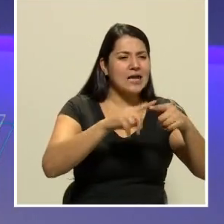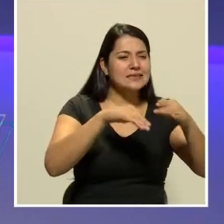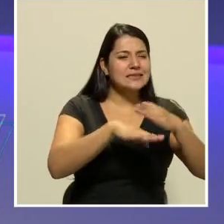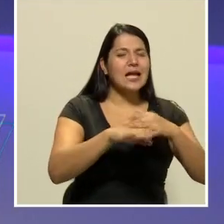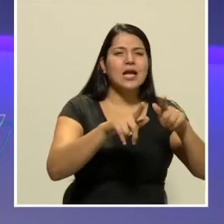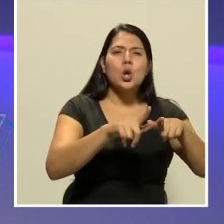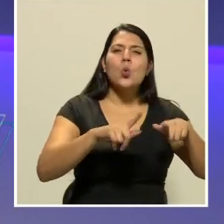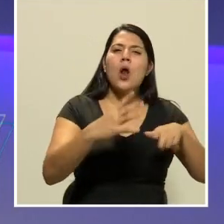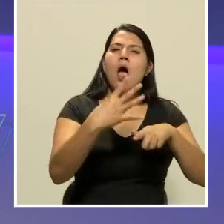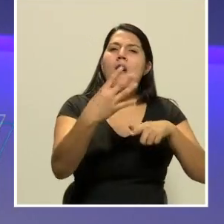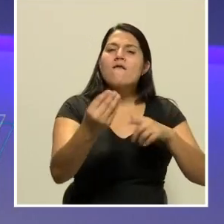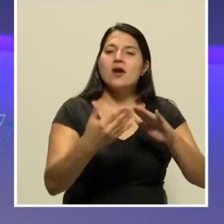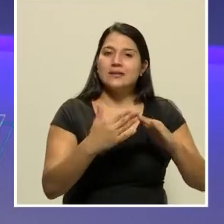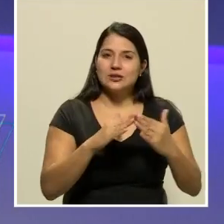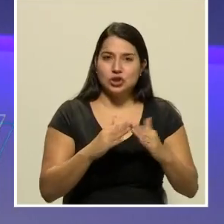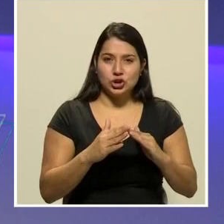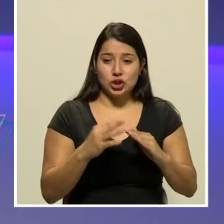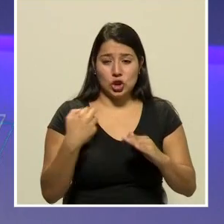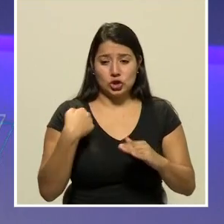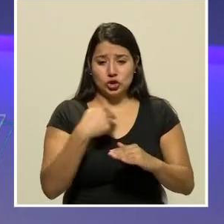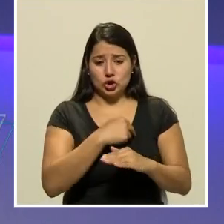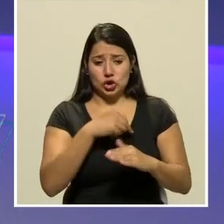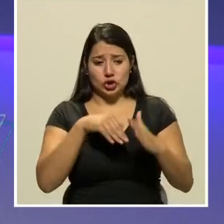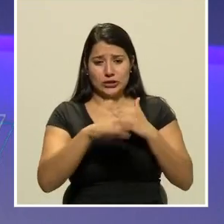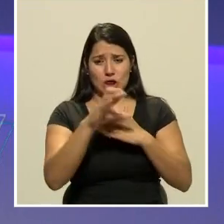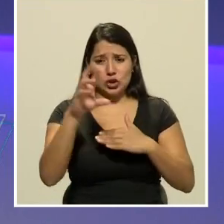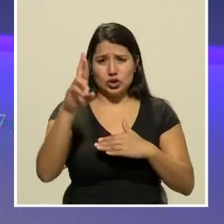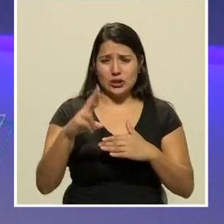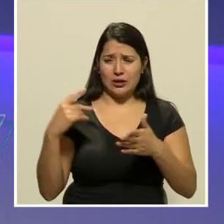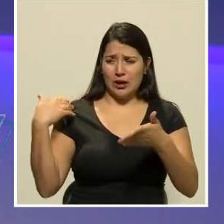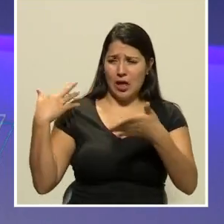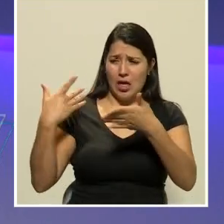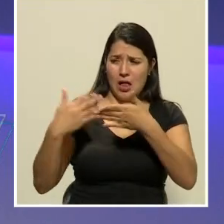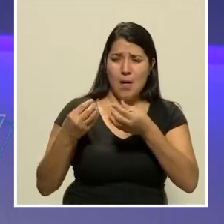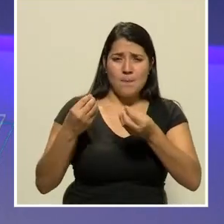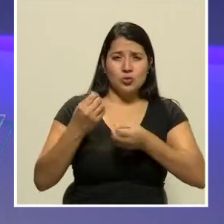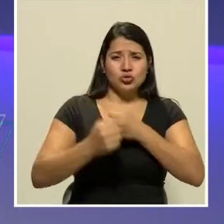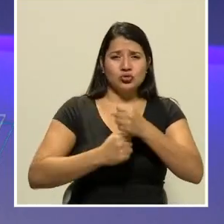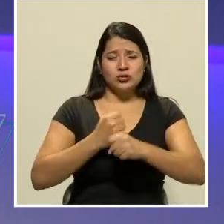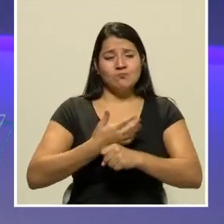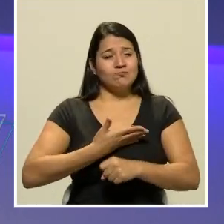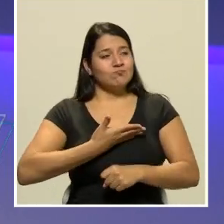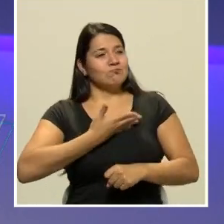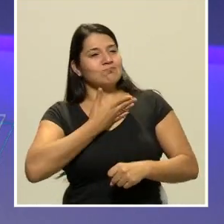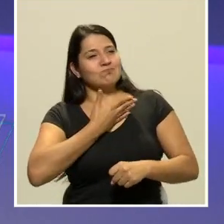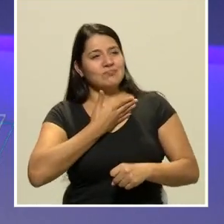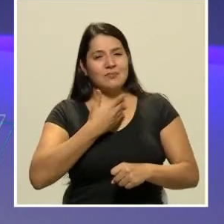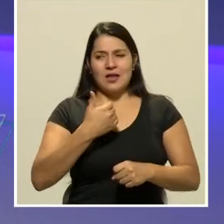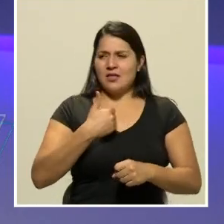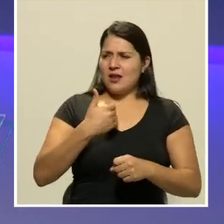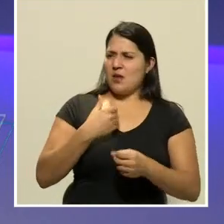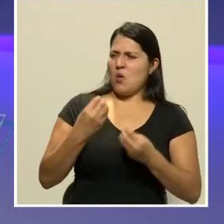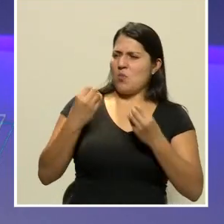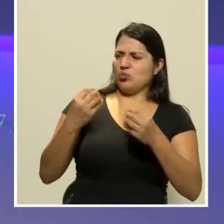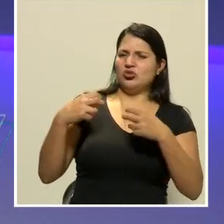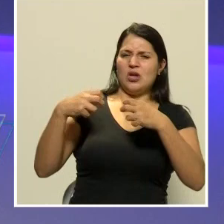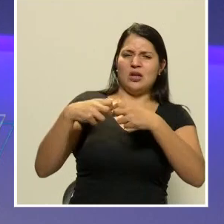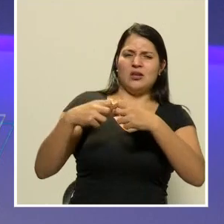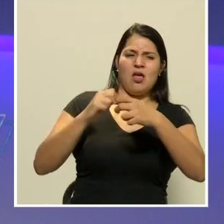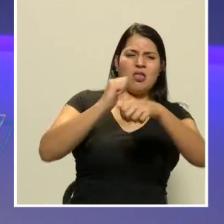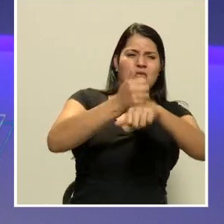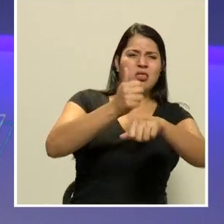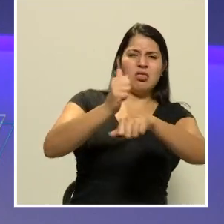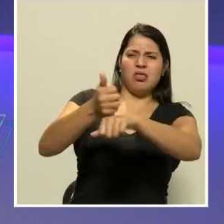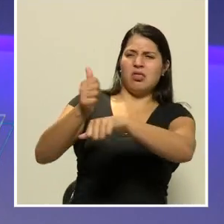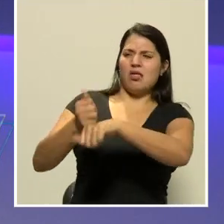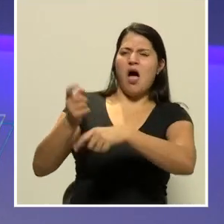años, nosotros en Costa Rica nos jactamos de tener una alta penetración de electricidad, que en su momento